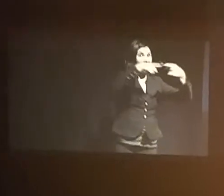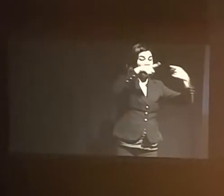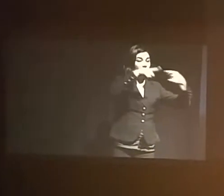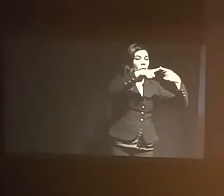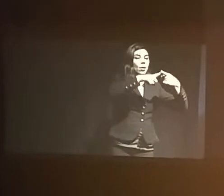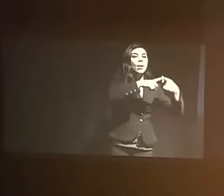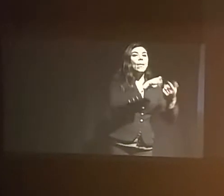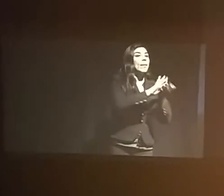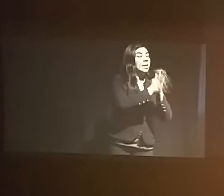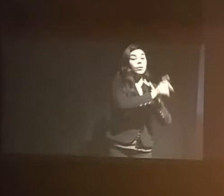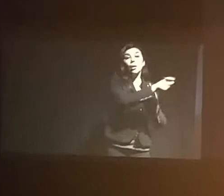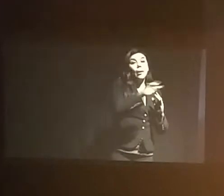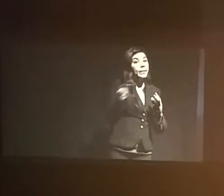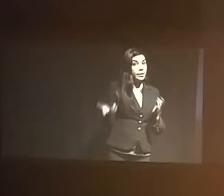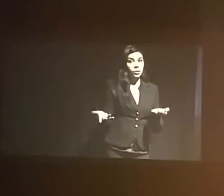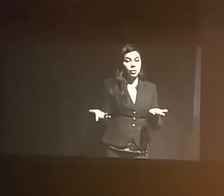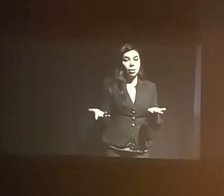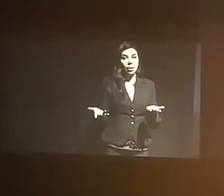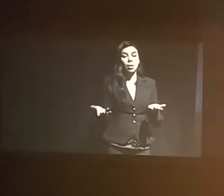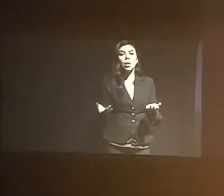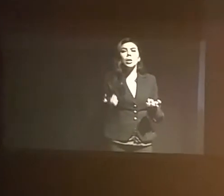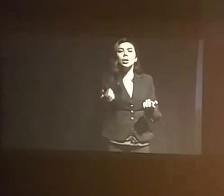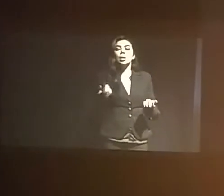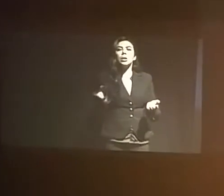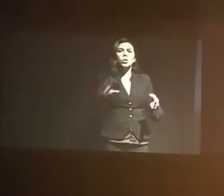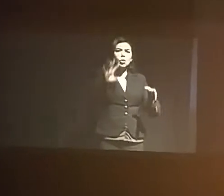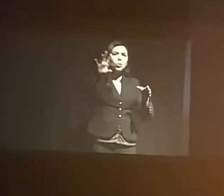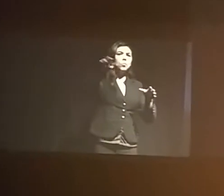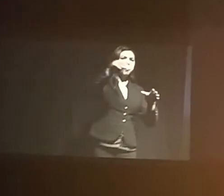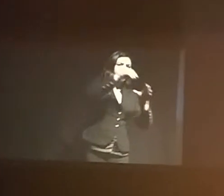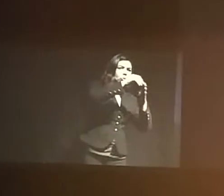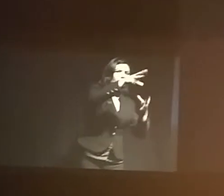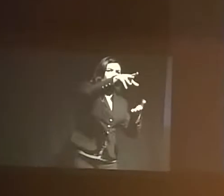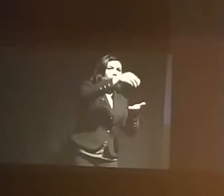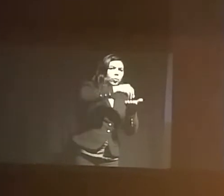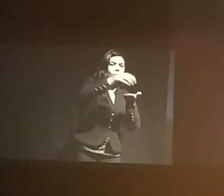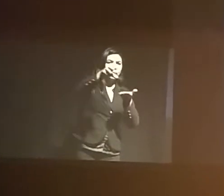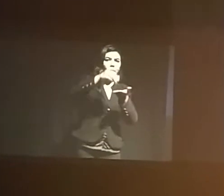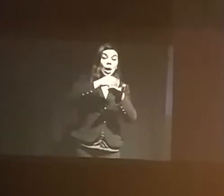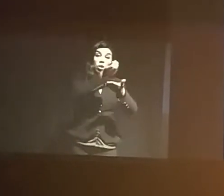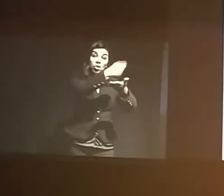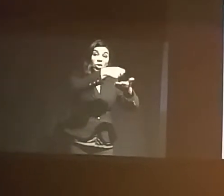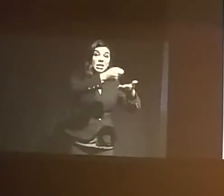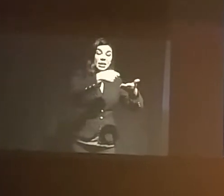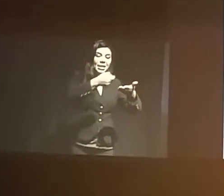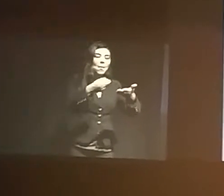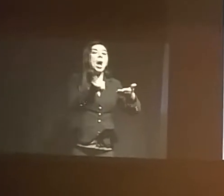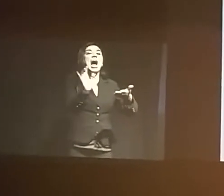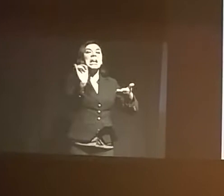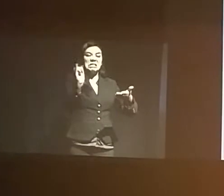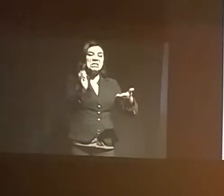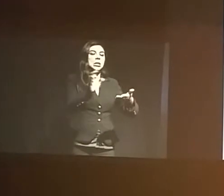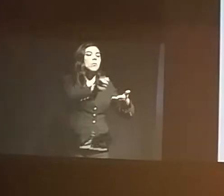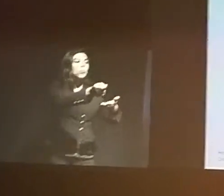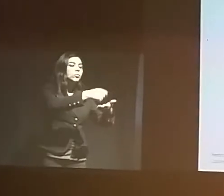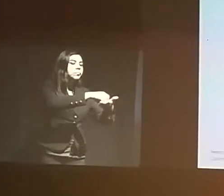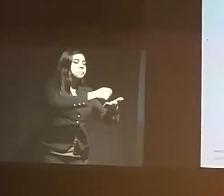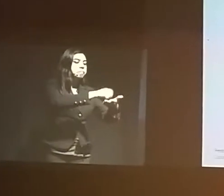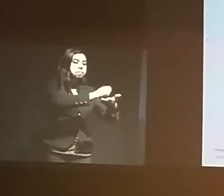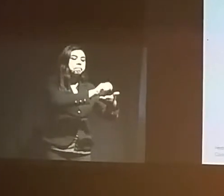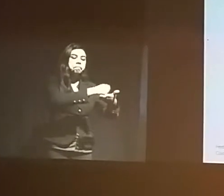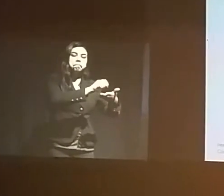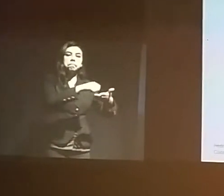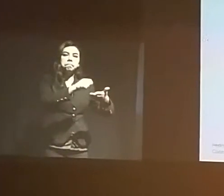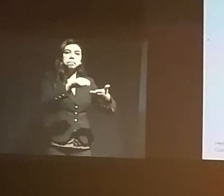¿Ya? Entonces, si nosotros empezamos a meter dentro de nuestro diseño, al momento de hacerlo en el primer trazo, la concepción, el